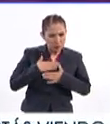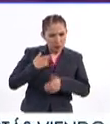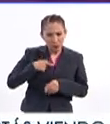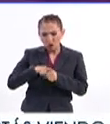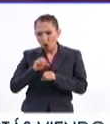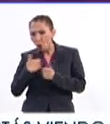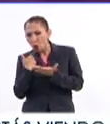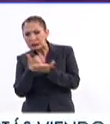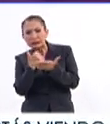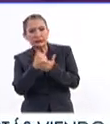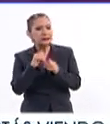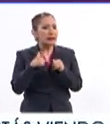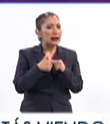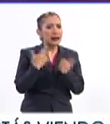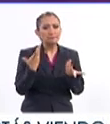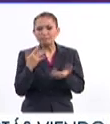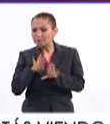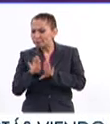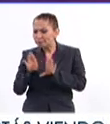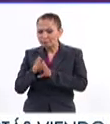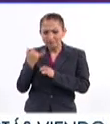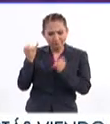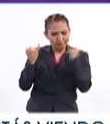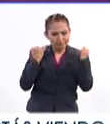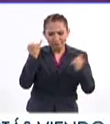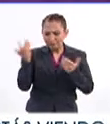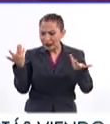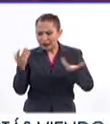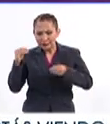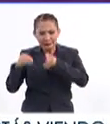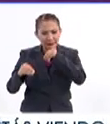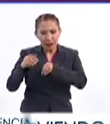personal y social, y a través de desarrollar y